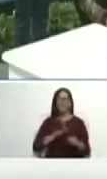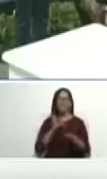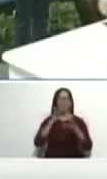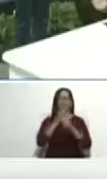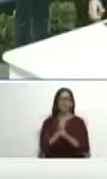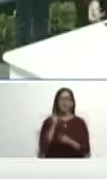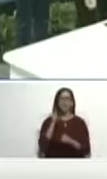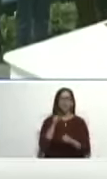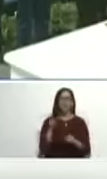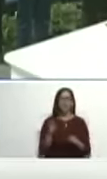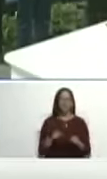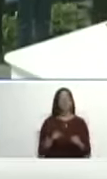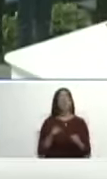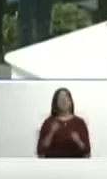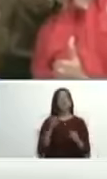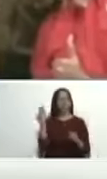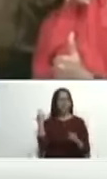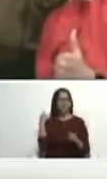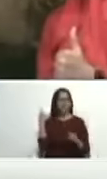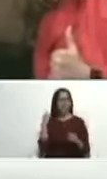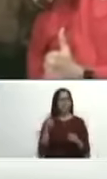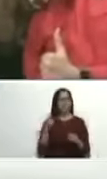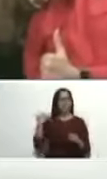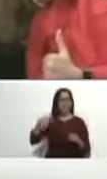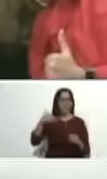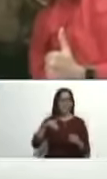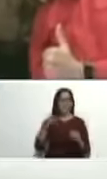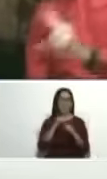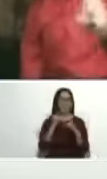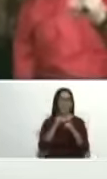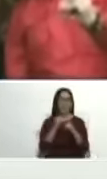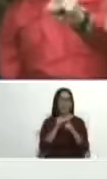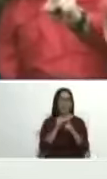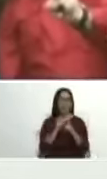en usted, y cuando ayer yo estuve en mi derecho de palabra y intervino